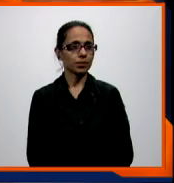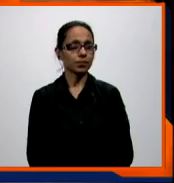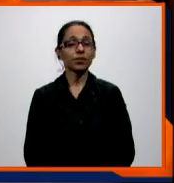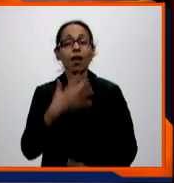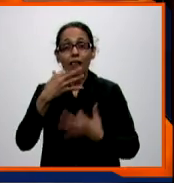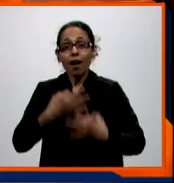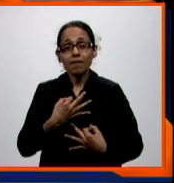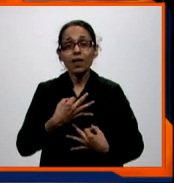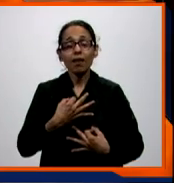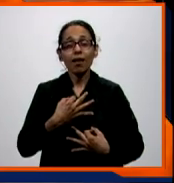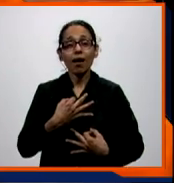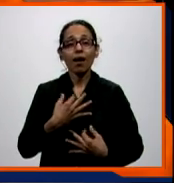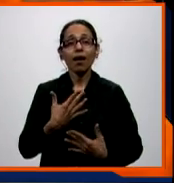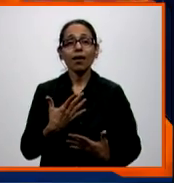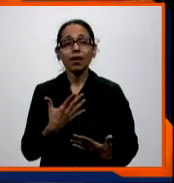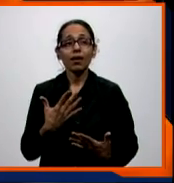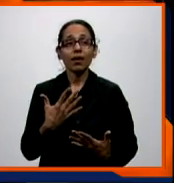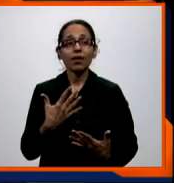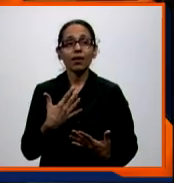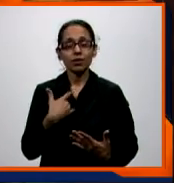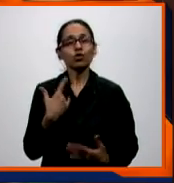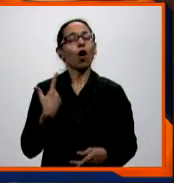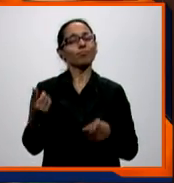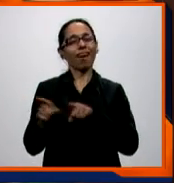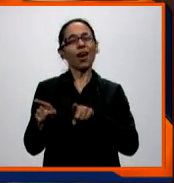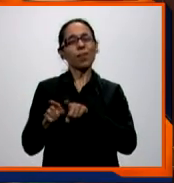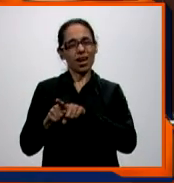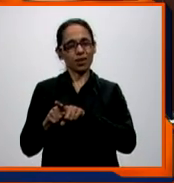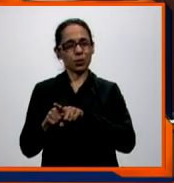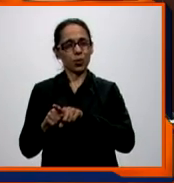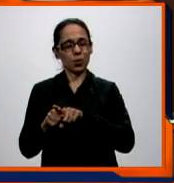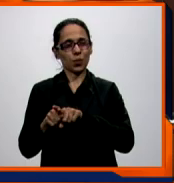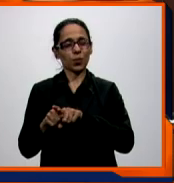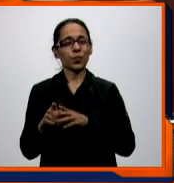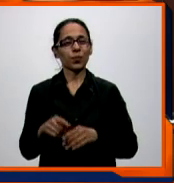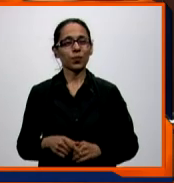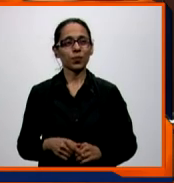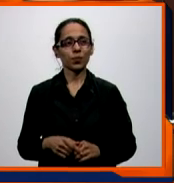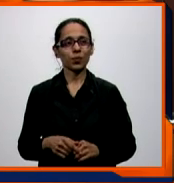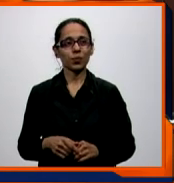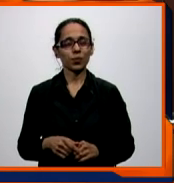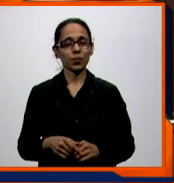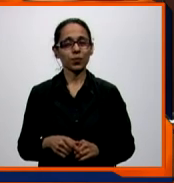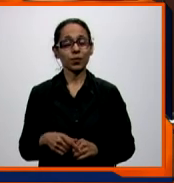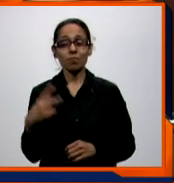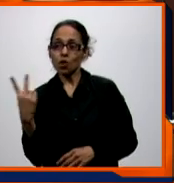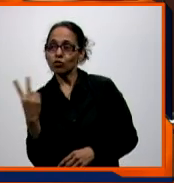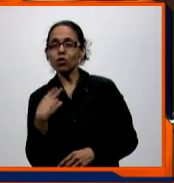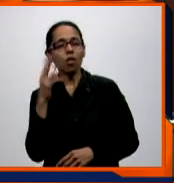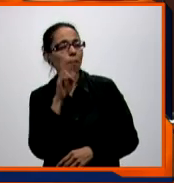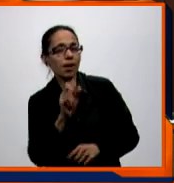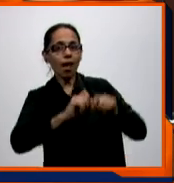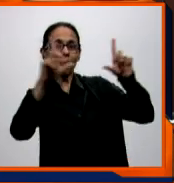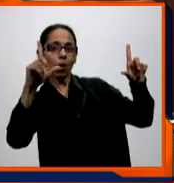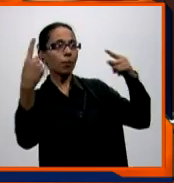Y la verdad que estaba con mi hermano y estábamos viendo un partido